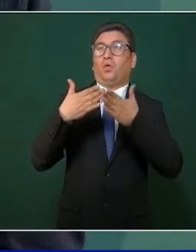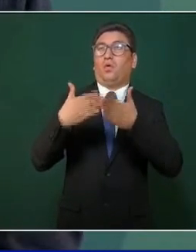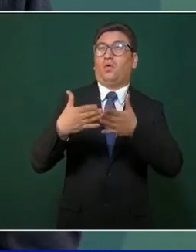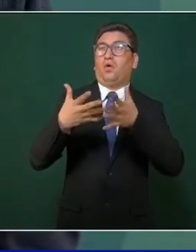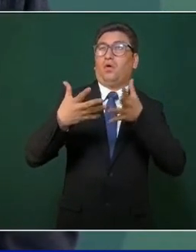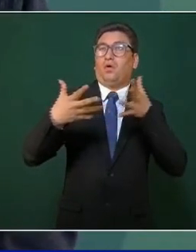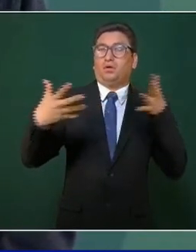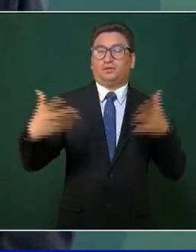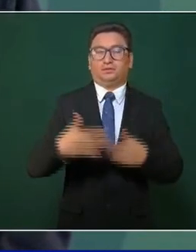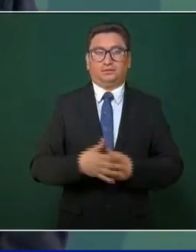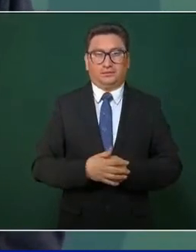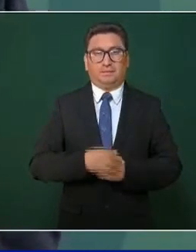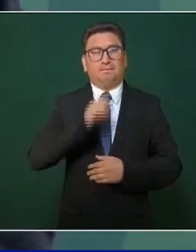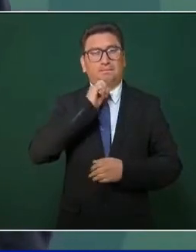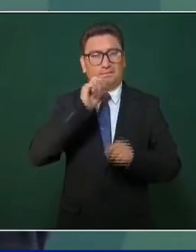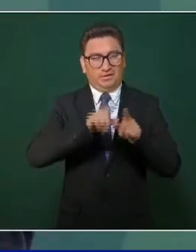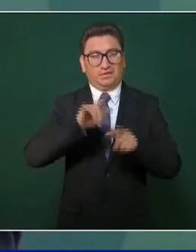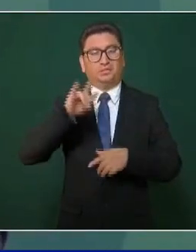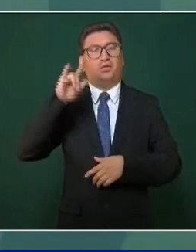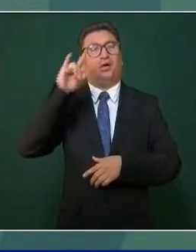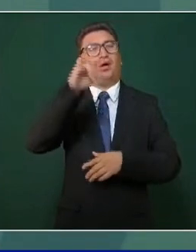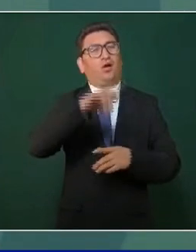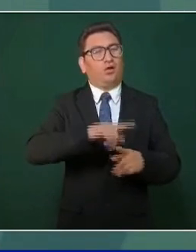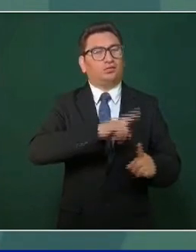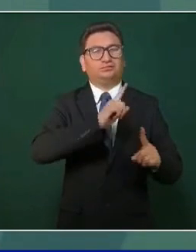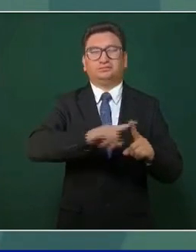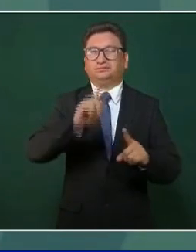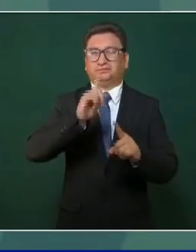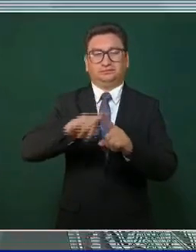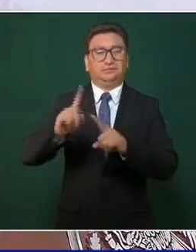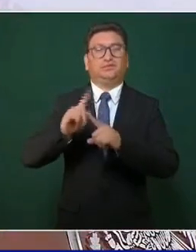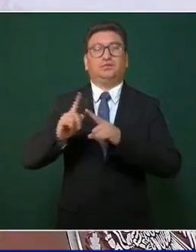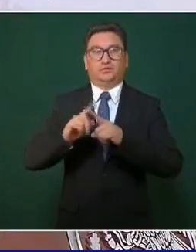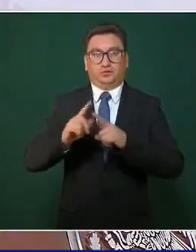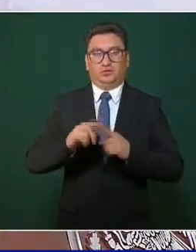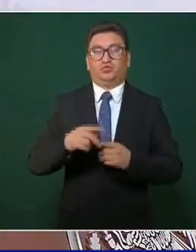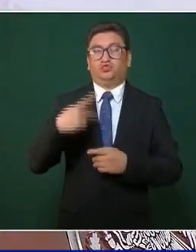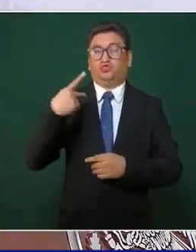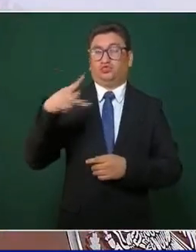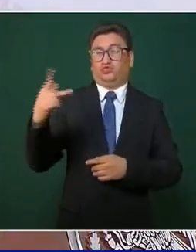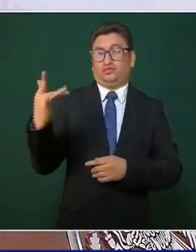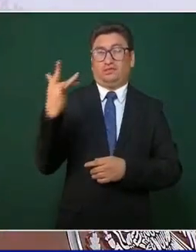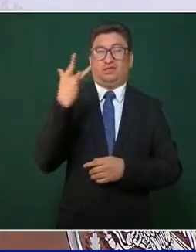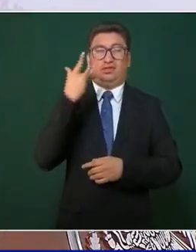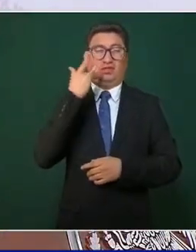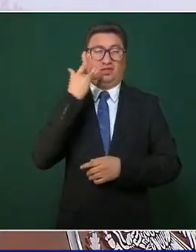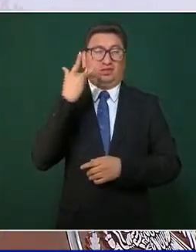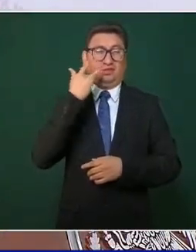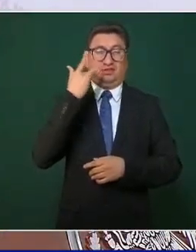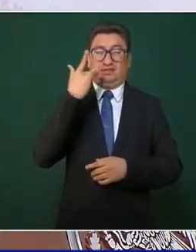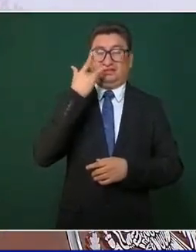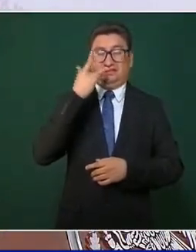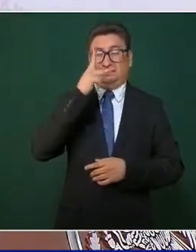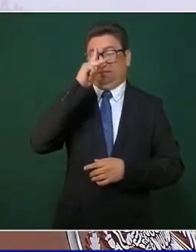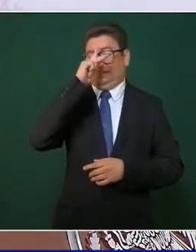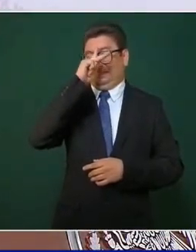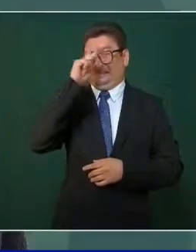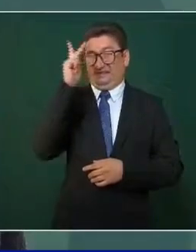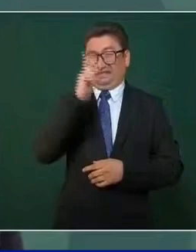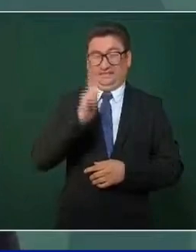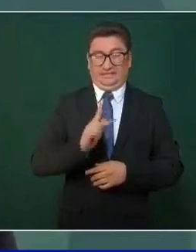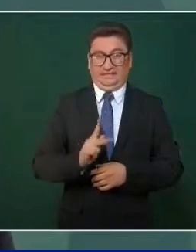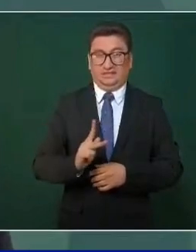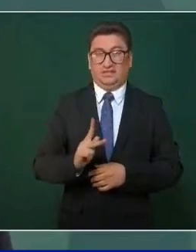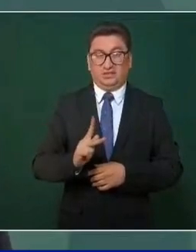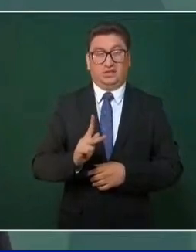Y lo mismo con los aviones, con todo. Nivel de extravagancia vergonzoso en